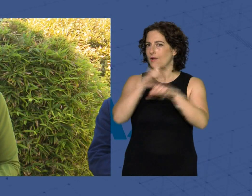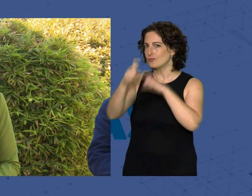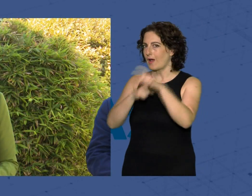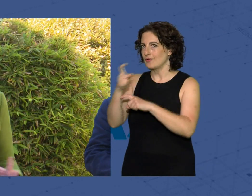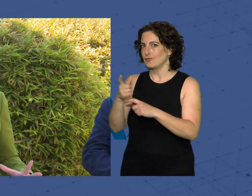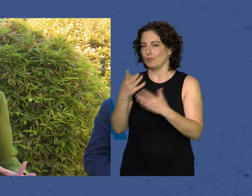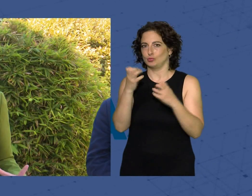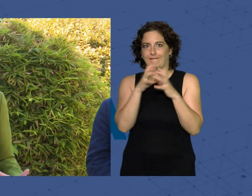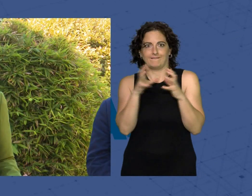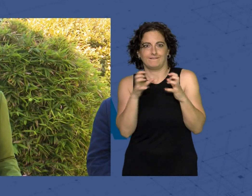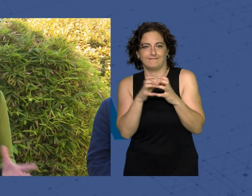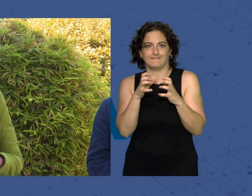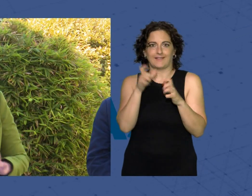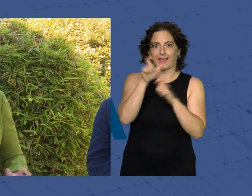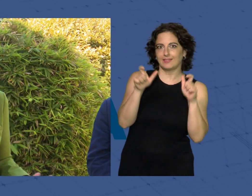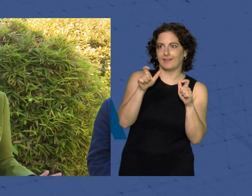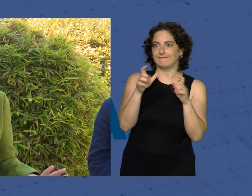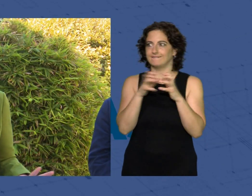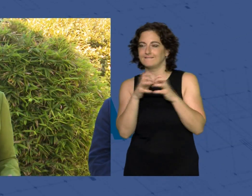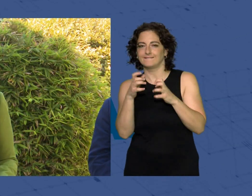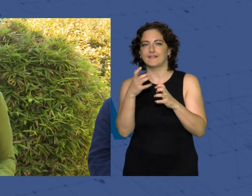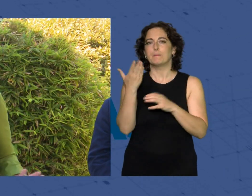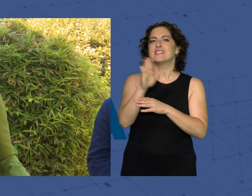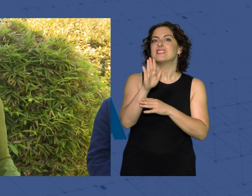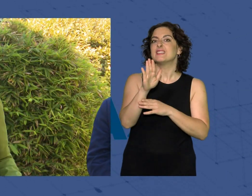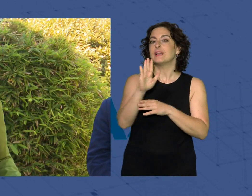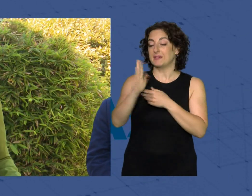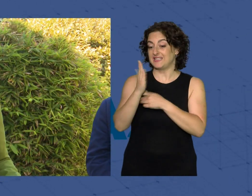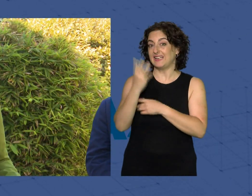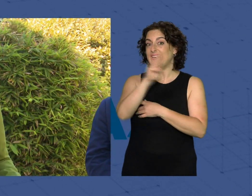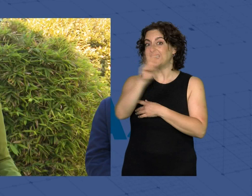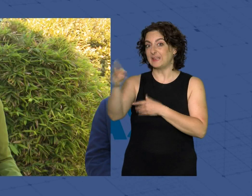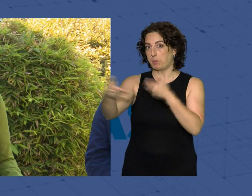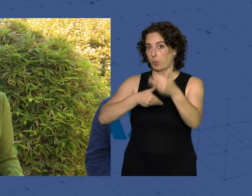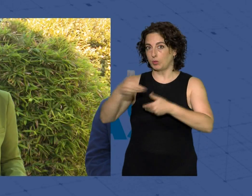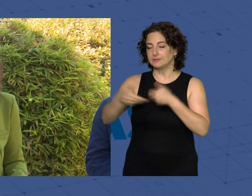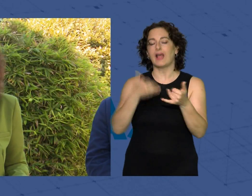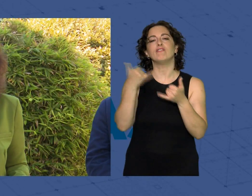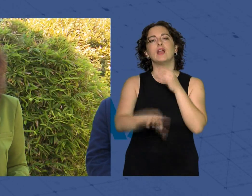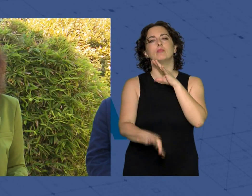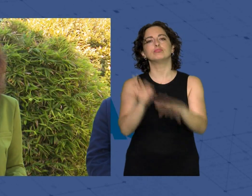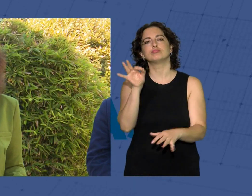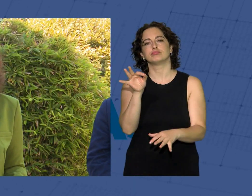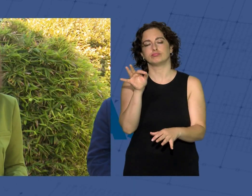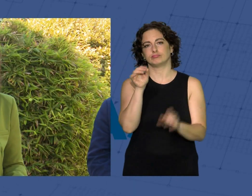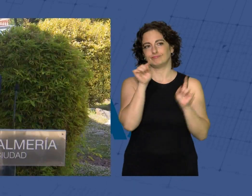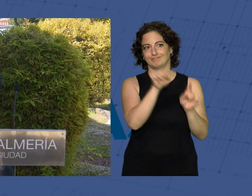mucha expectativa y mucha expectación no en vano se han presentado alrededor de 33 propuestas y al final la elegida es esta que nos acompaña